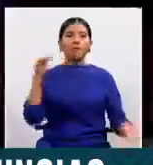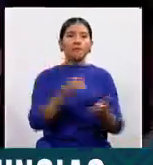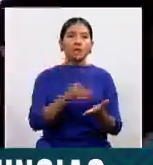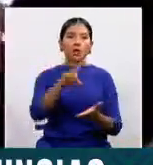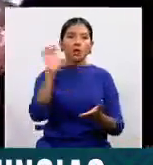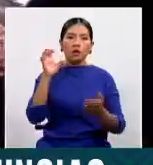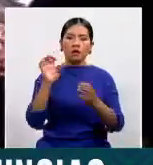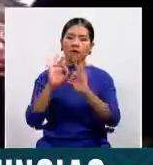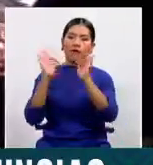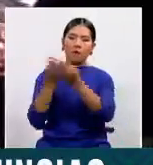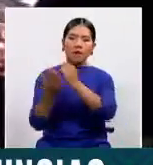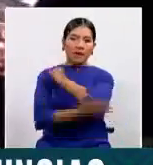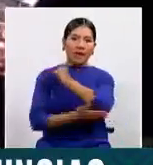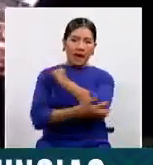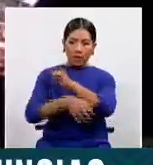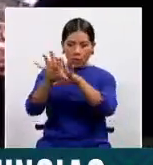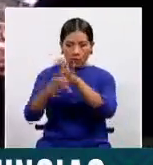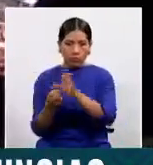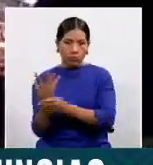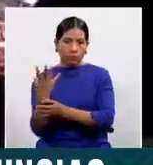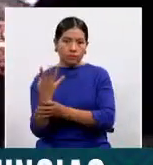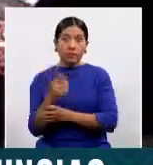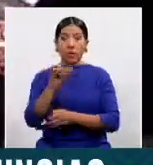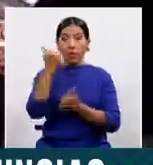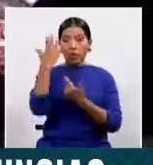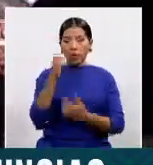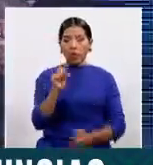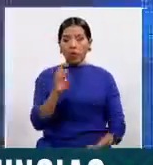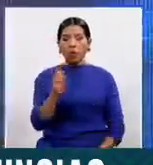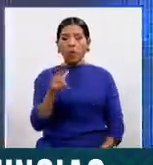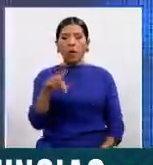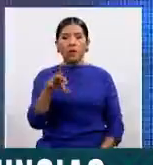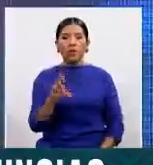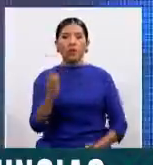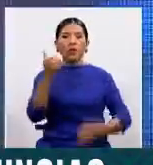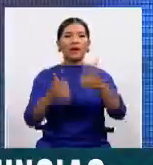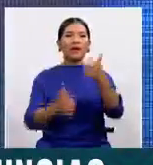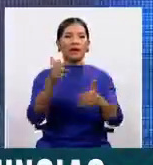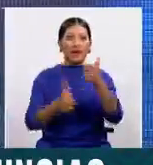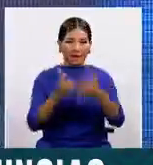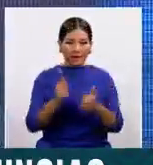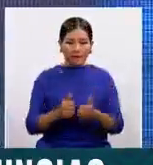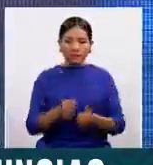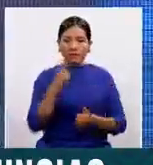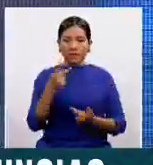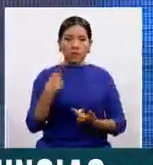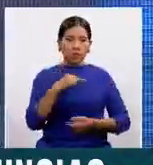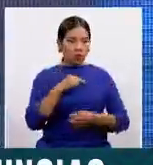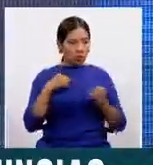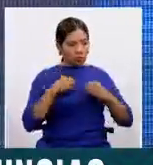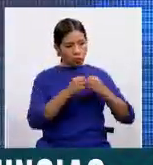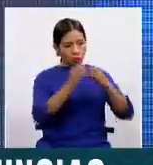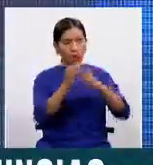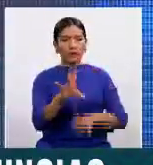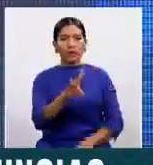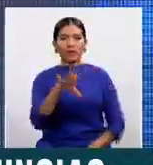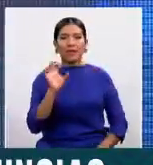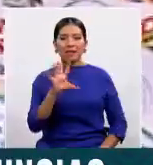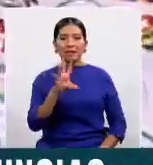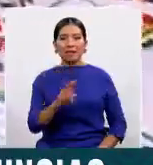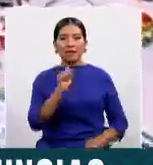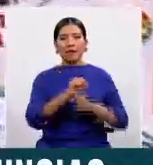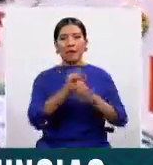Yo soy gerente comercial de Soalpro y nosotros somos 706 empleados en la